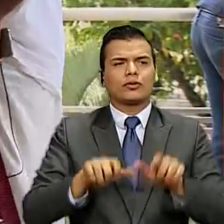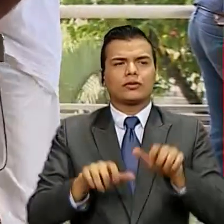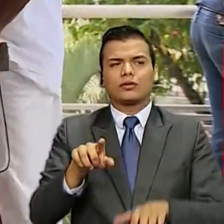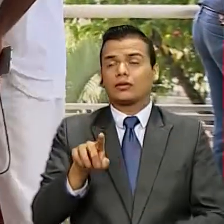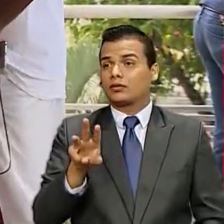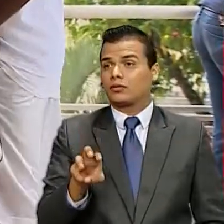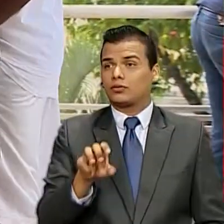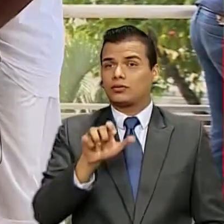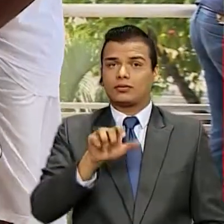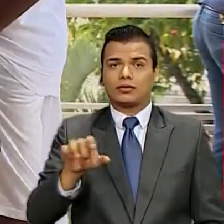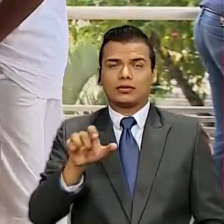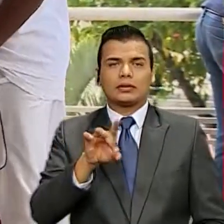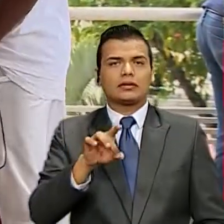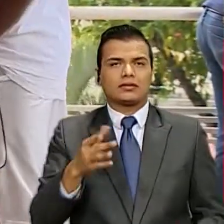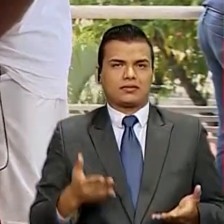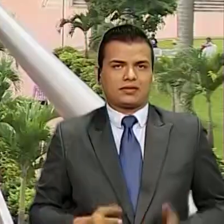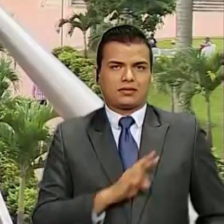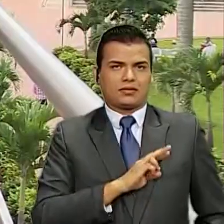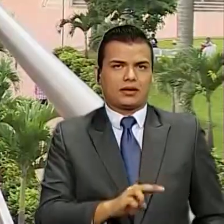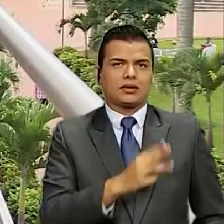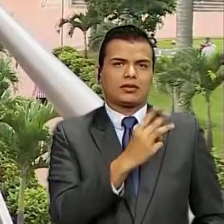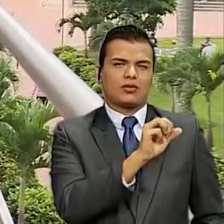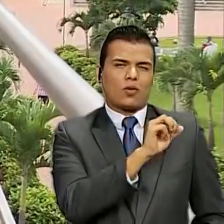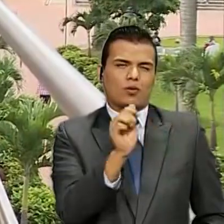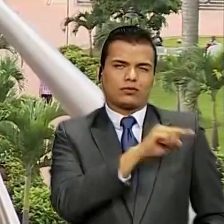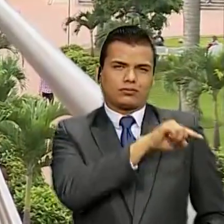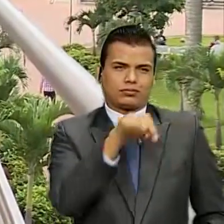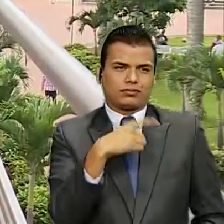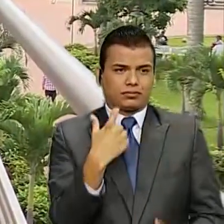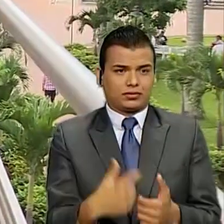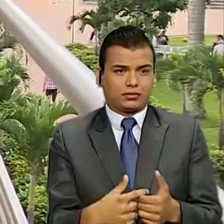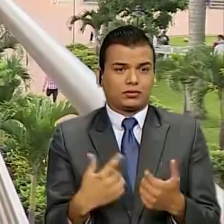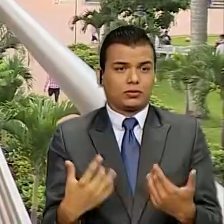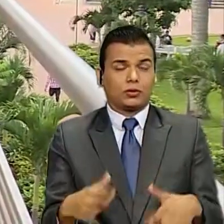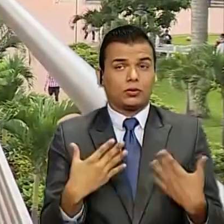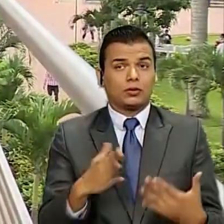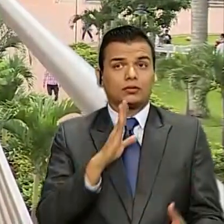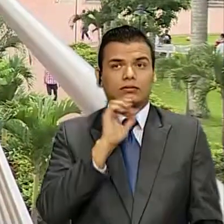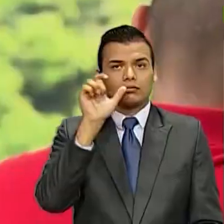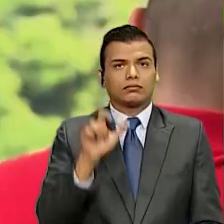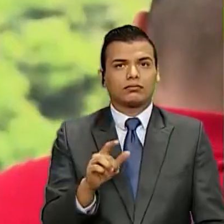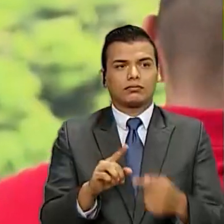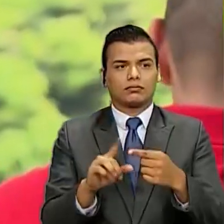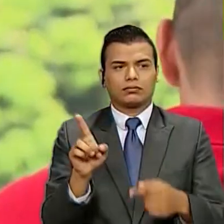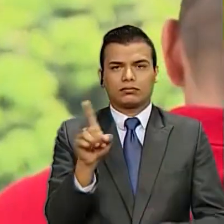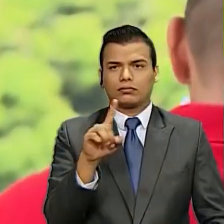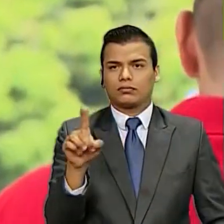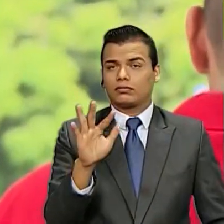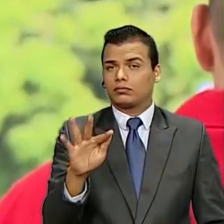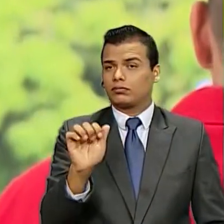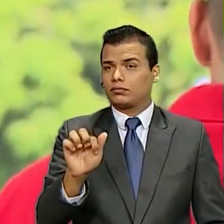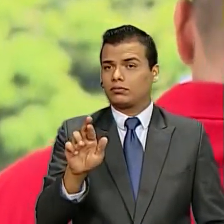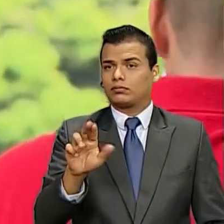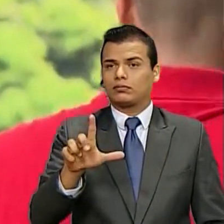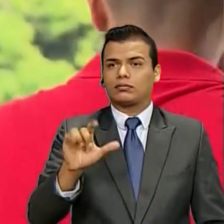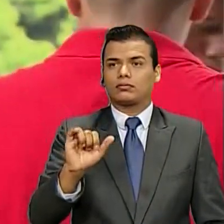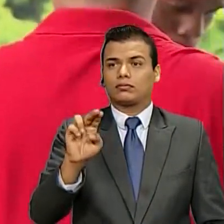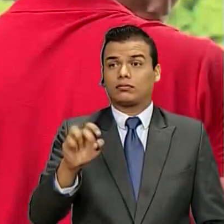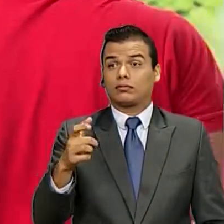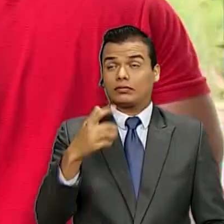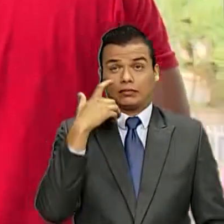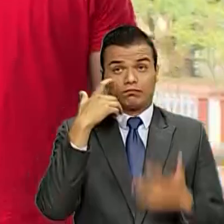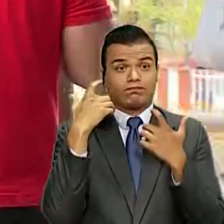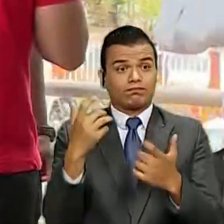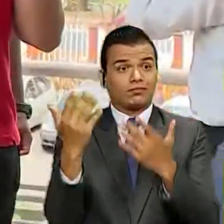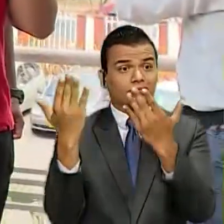jugadores, 15 vallecaucanos y 3 extranjeros, entre los que se destaca Starling Ortiz, considerado como un jugador referente en